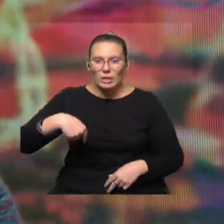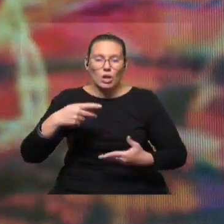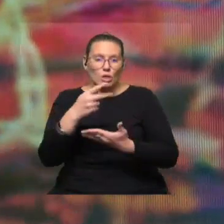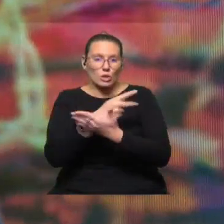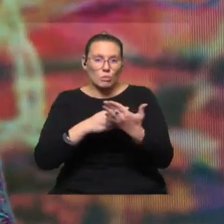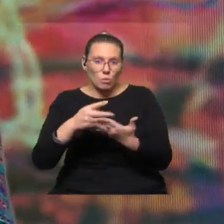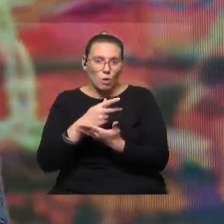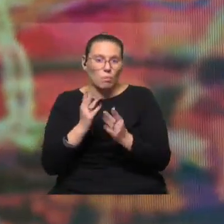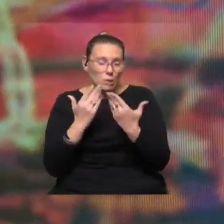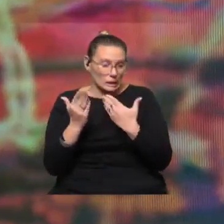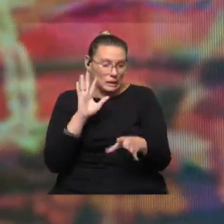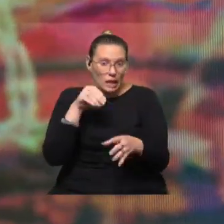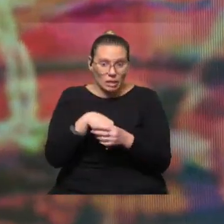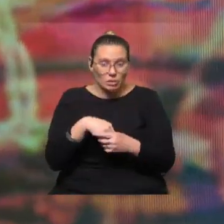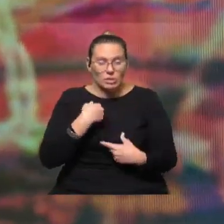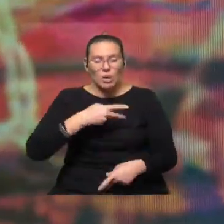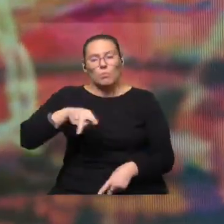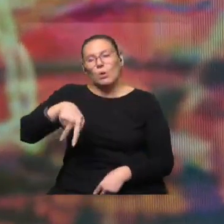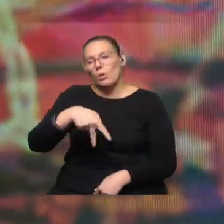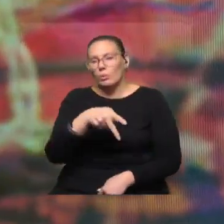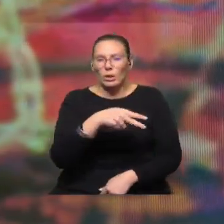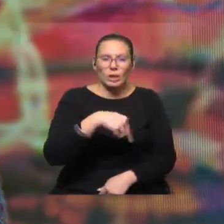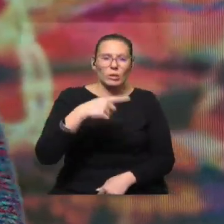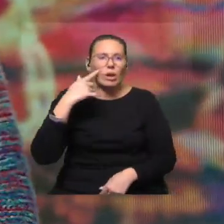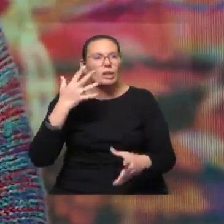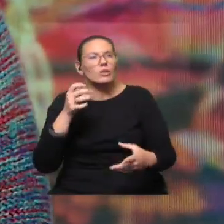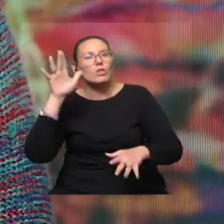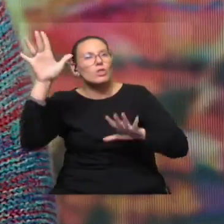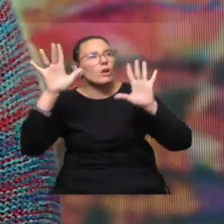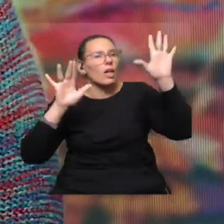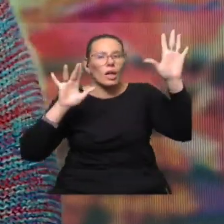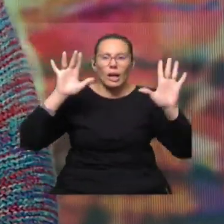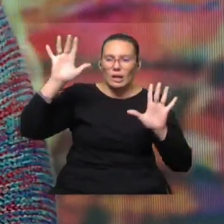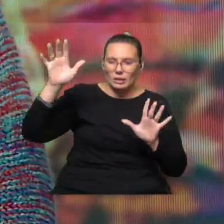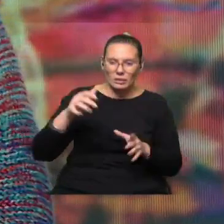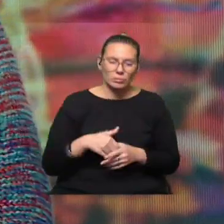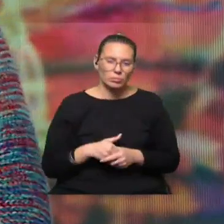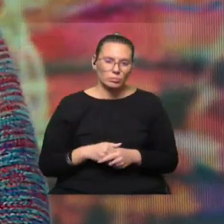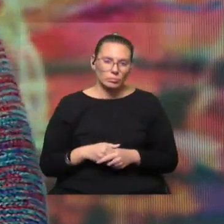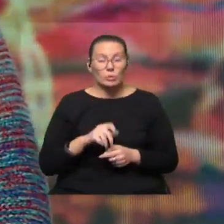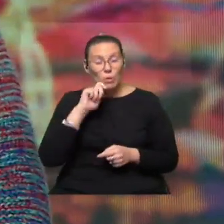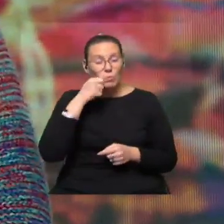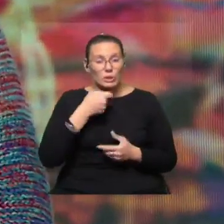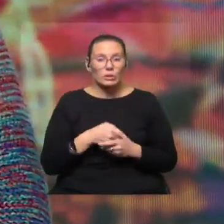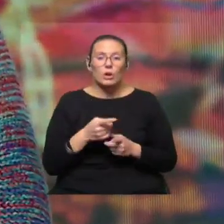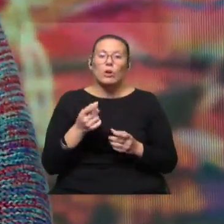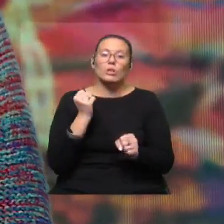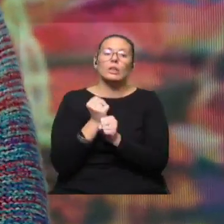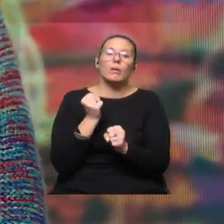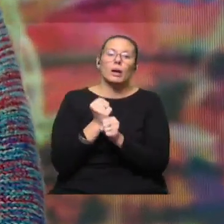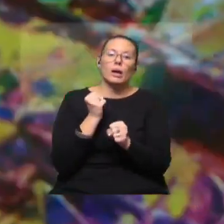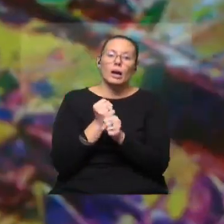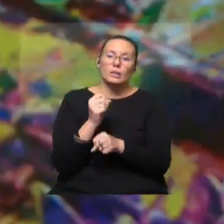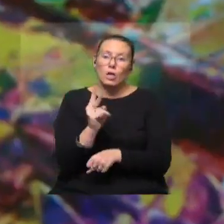parecía dentro del dibujo y ella moviendo y tratando de tocar este estuvo bueno Cómo trabajas Perdón